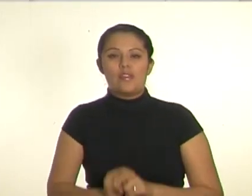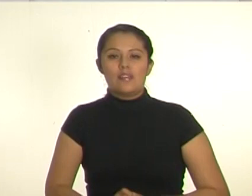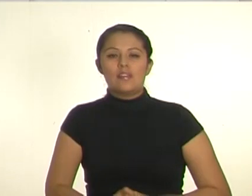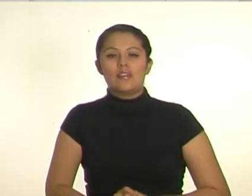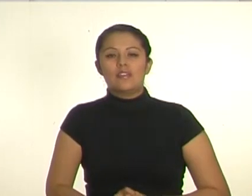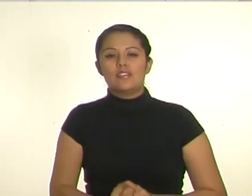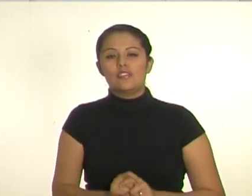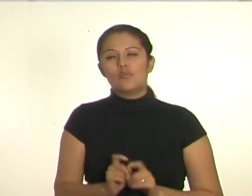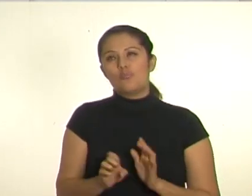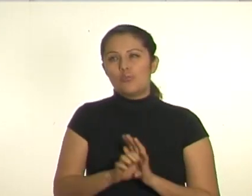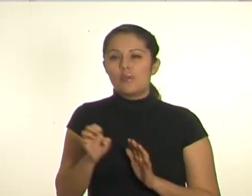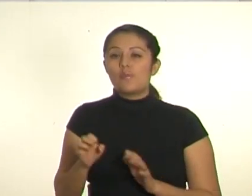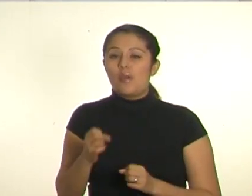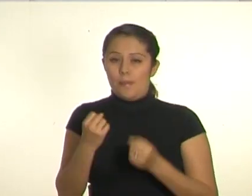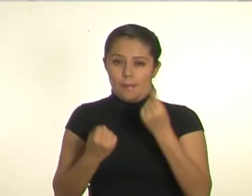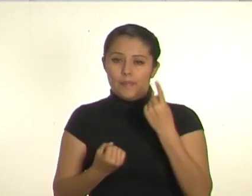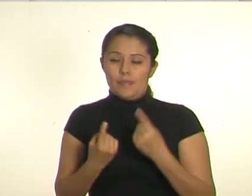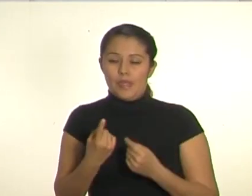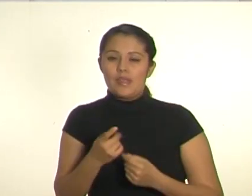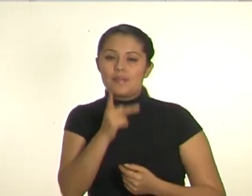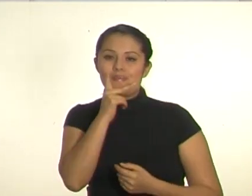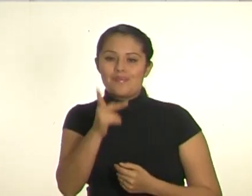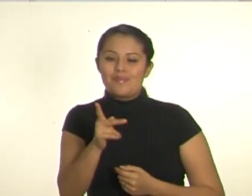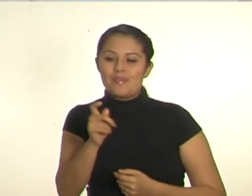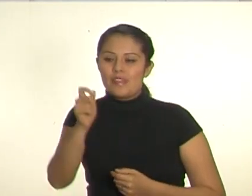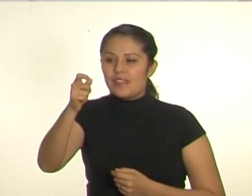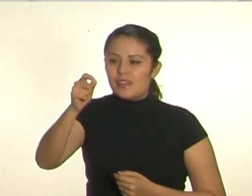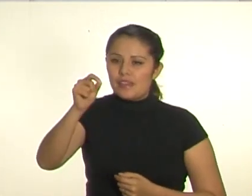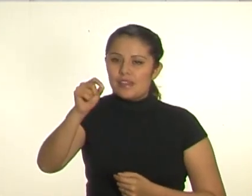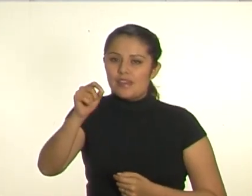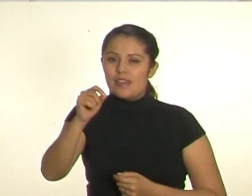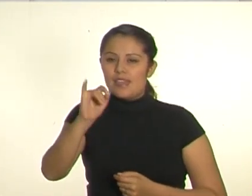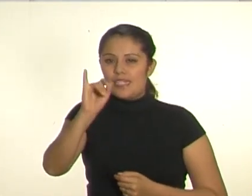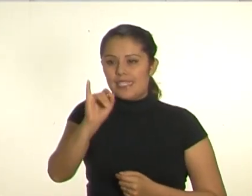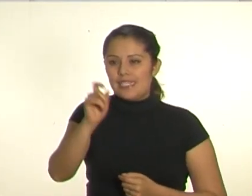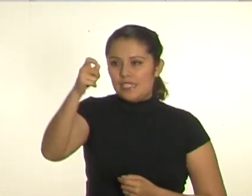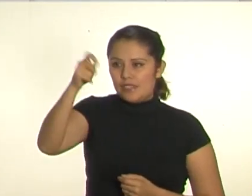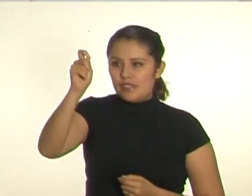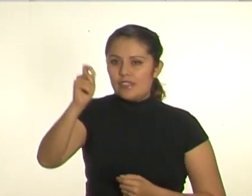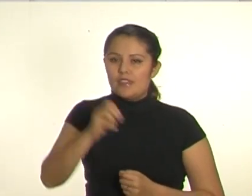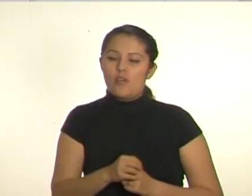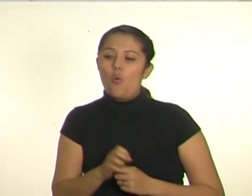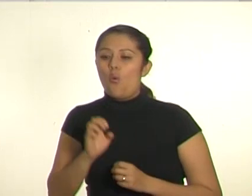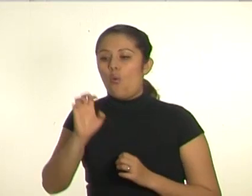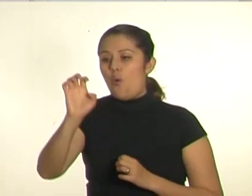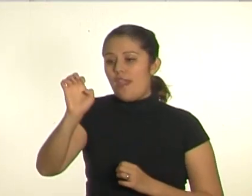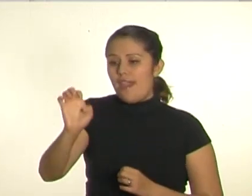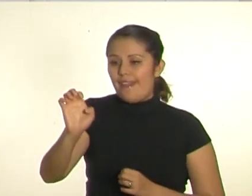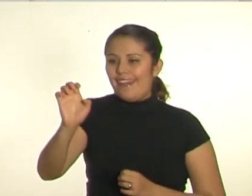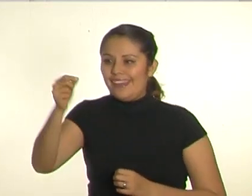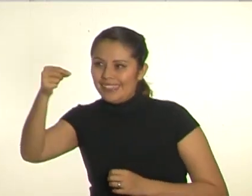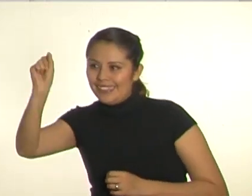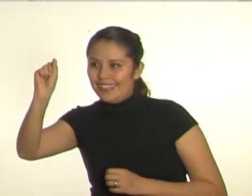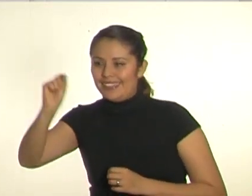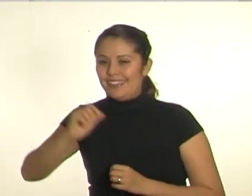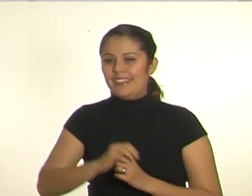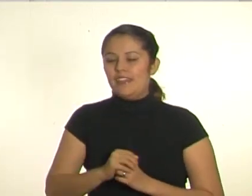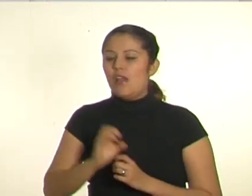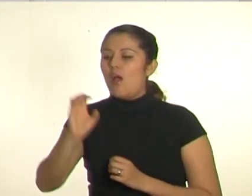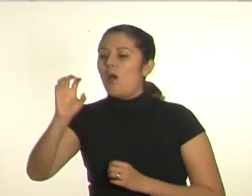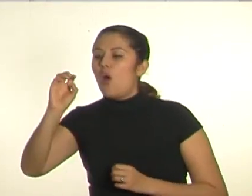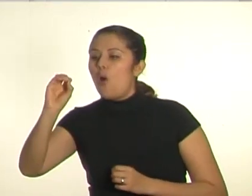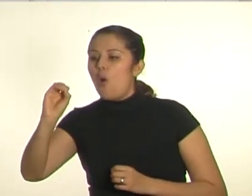de la conjunción de la conjunción o, de